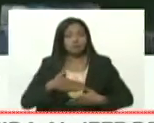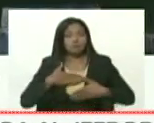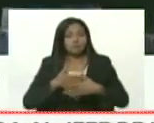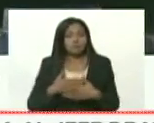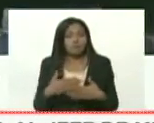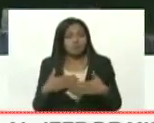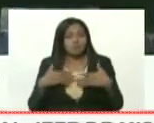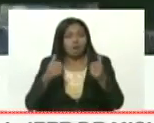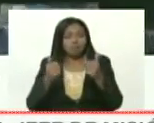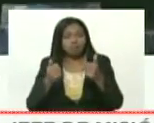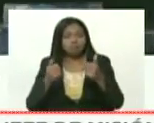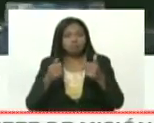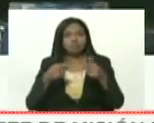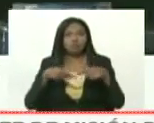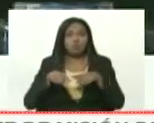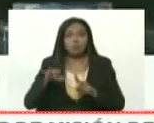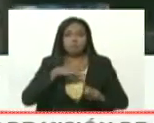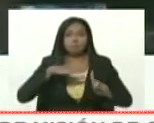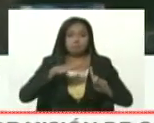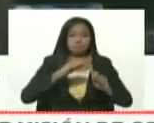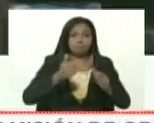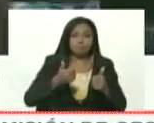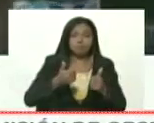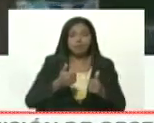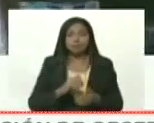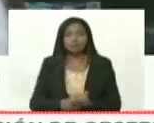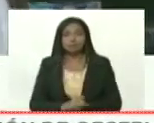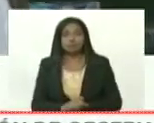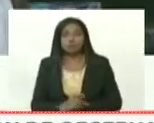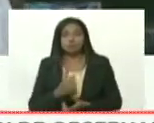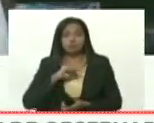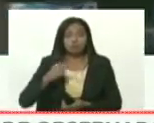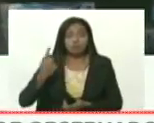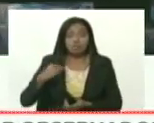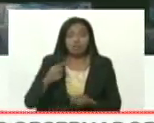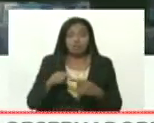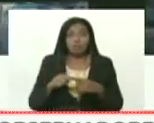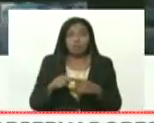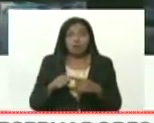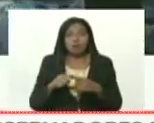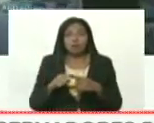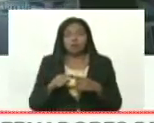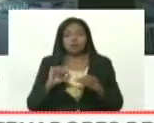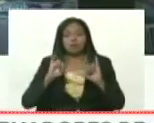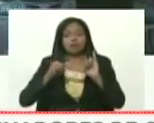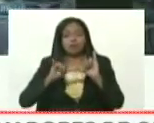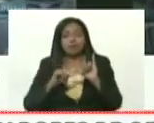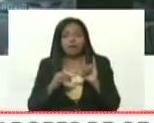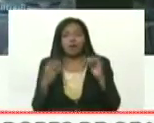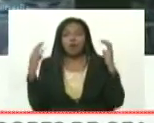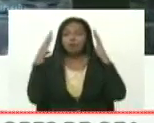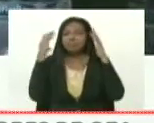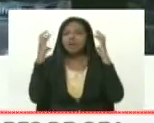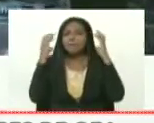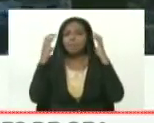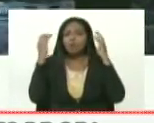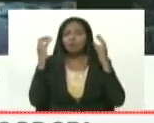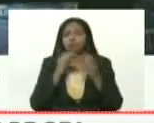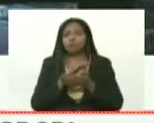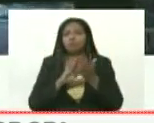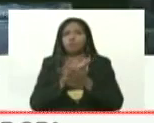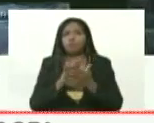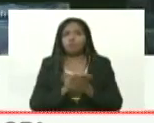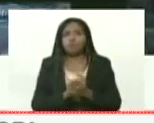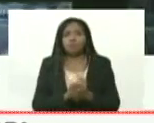la familia y ecológicos. Aquí tenemos MB Ingeniería, tenemos los champús. ¿Cuántos productos ustedes tienen hoy?